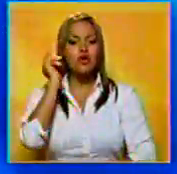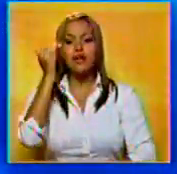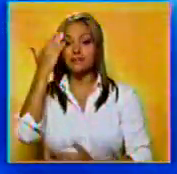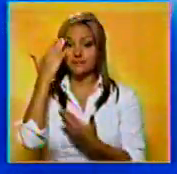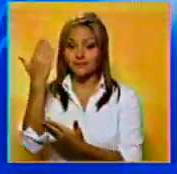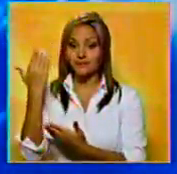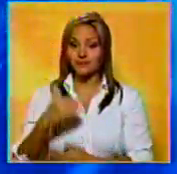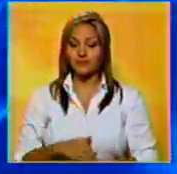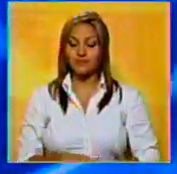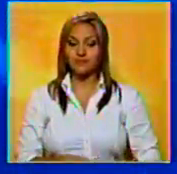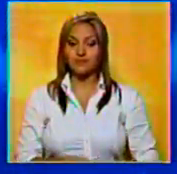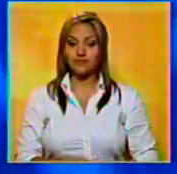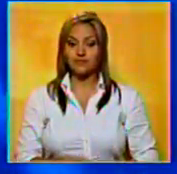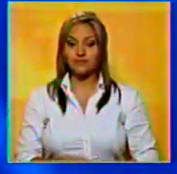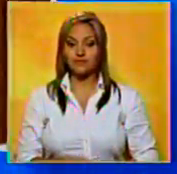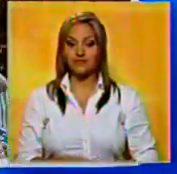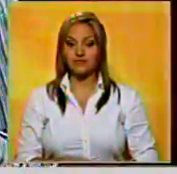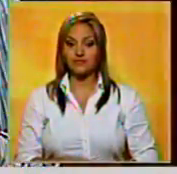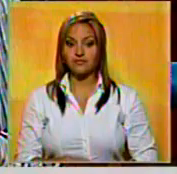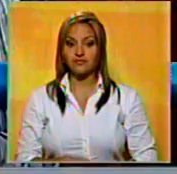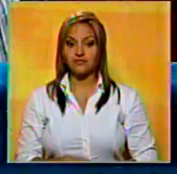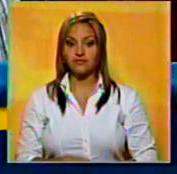Victoria.